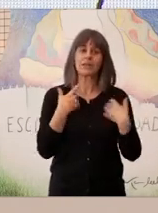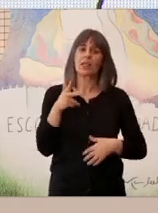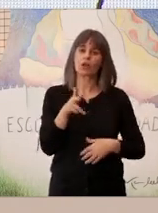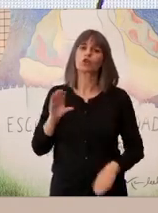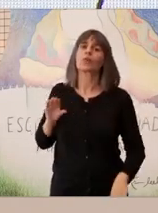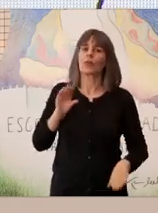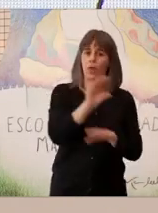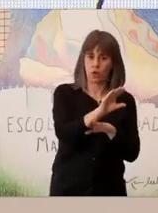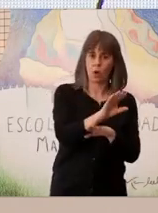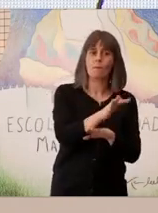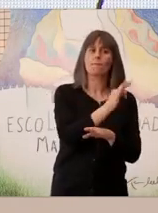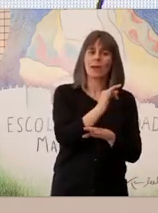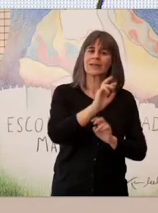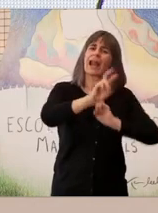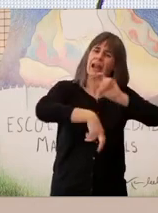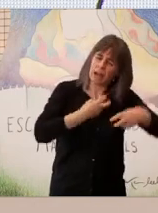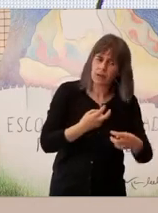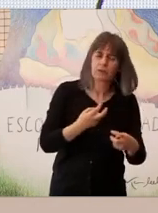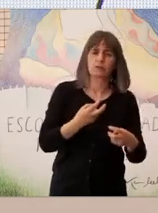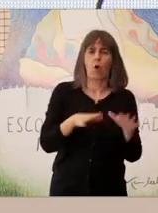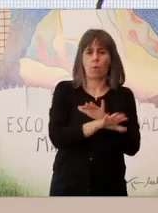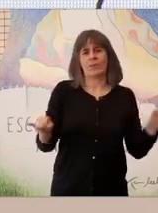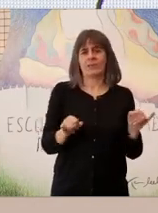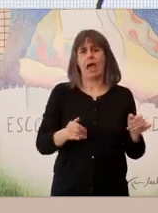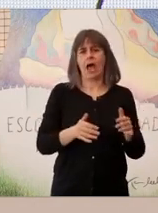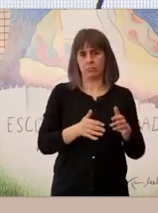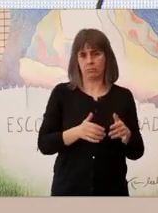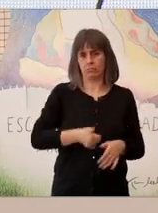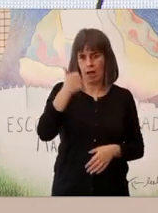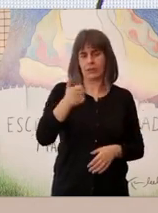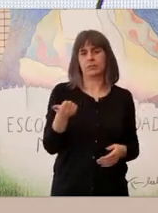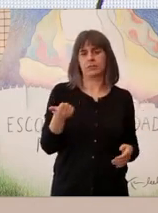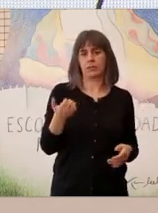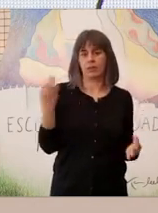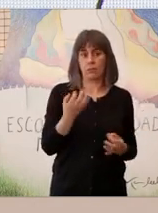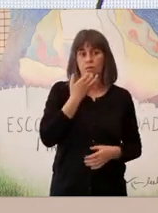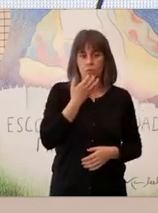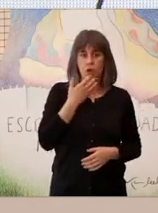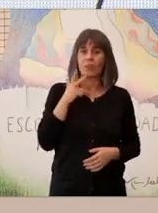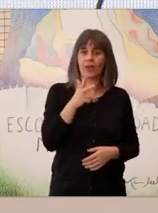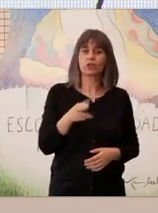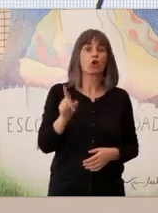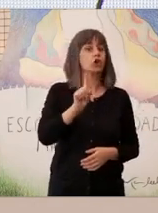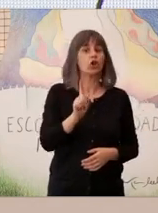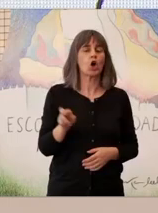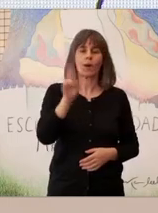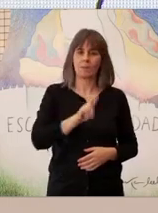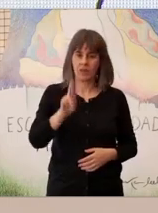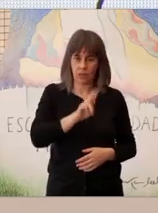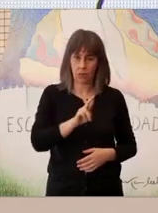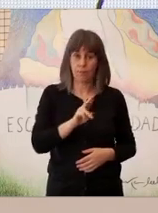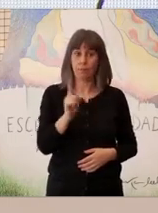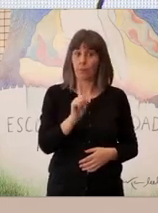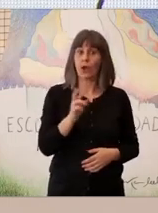una reparación más amplia. Entre ellas se pone el derecho a no repetición. Y el derecho a no repetición incluye que